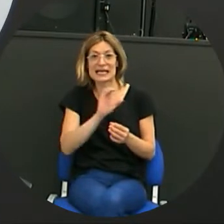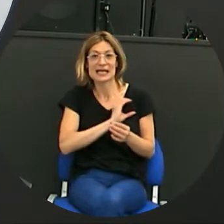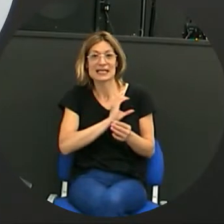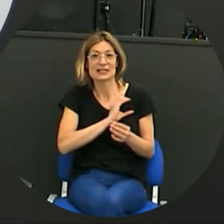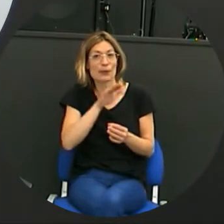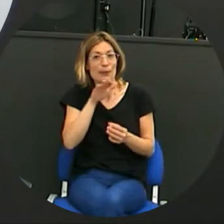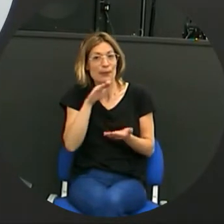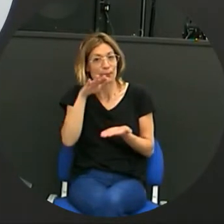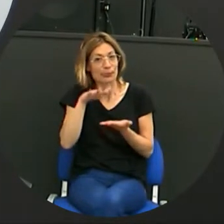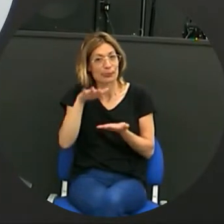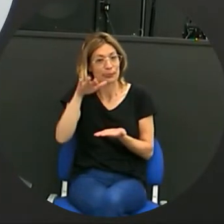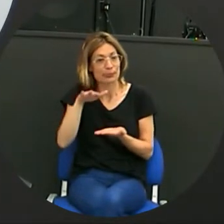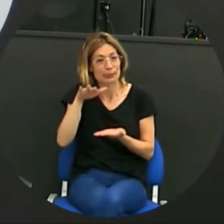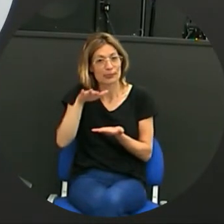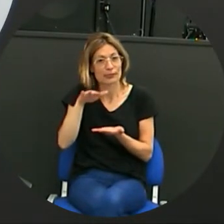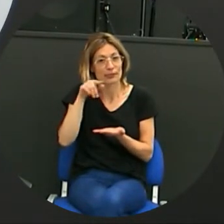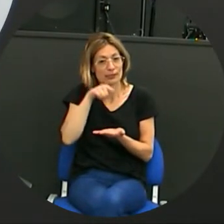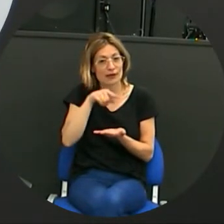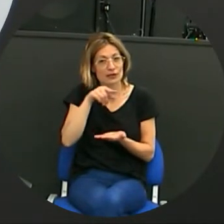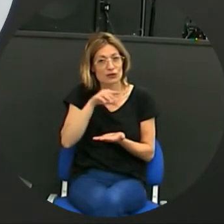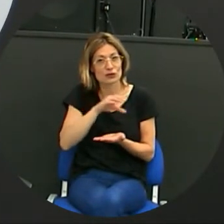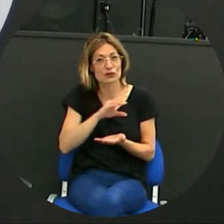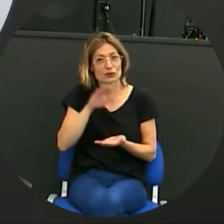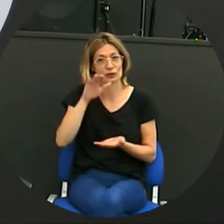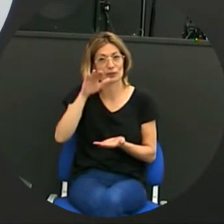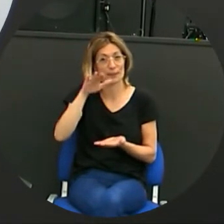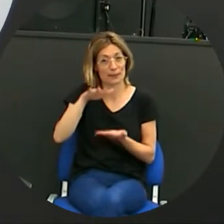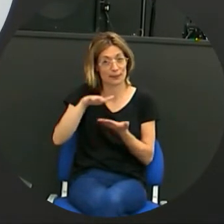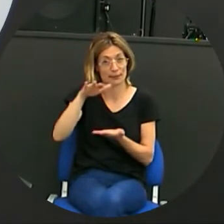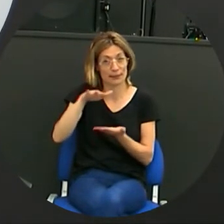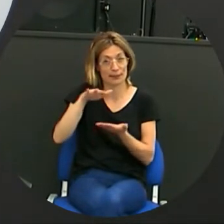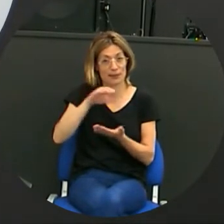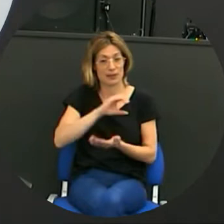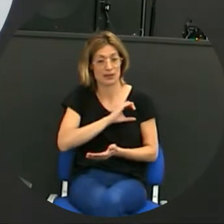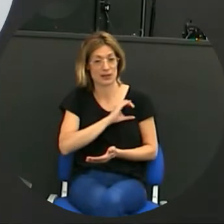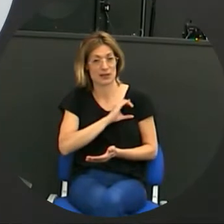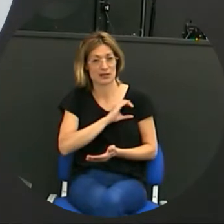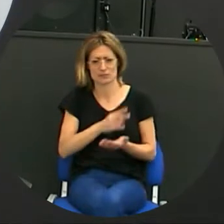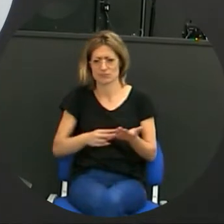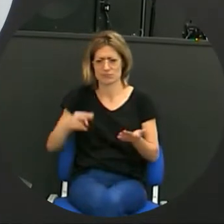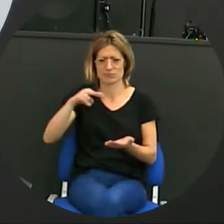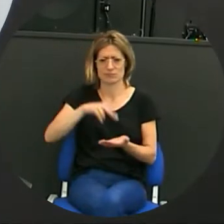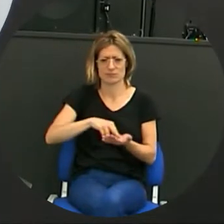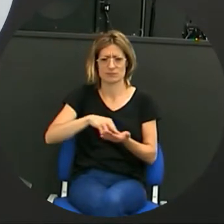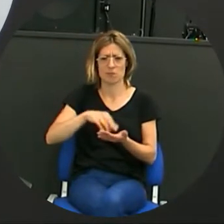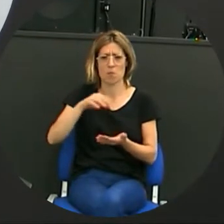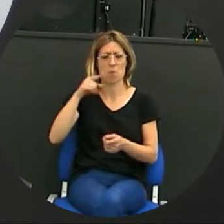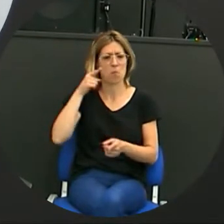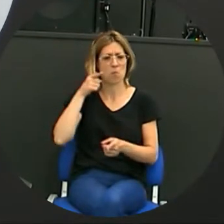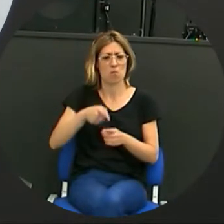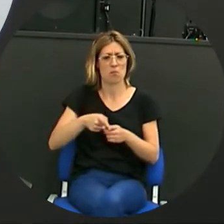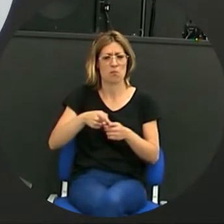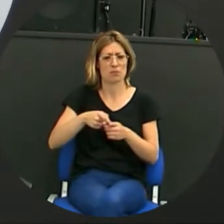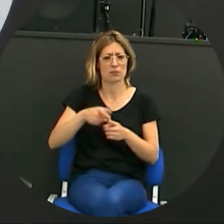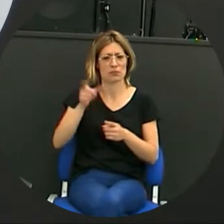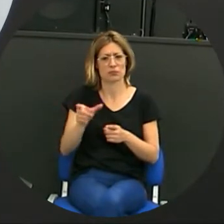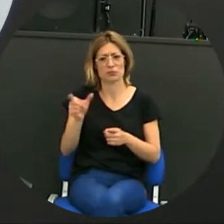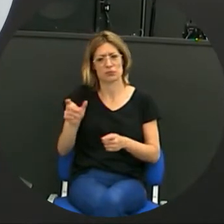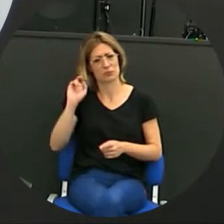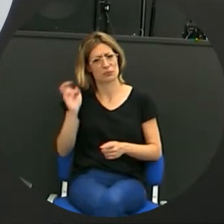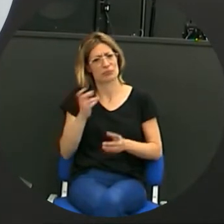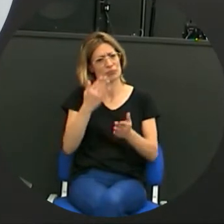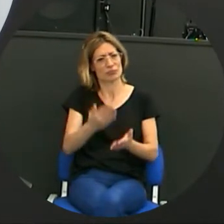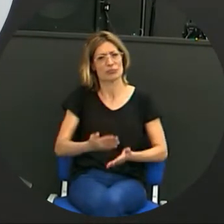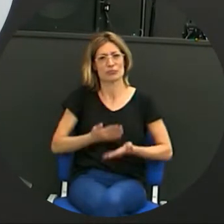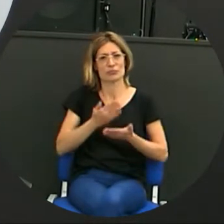pequeños cristos que Dios va a usar como discípulos para levantar a otros discípulos. Y ese es el modelo de iglesia